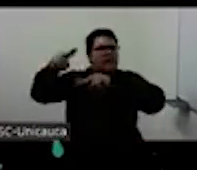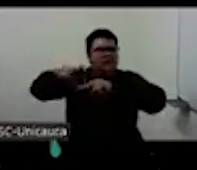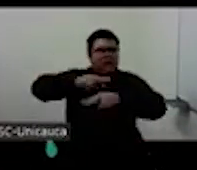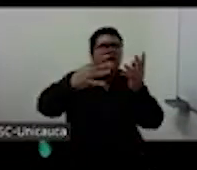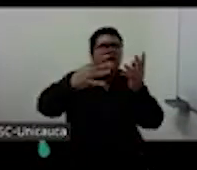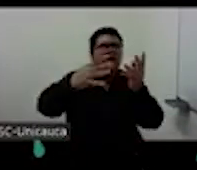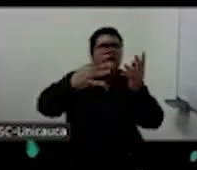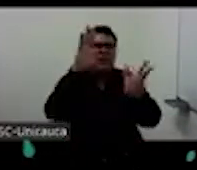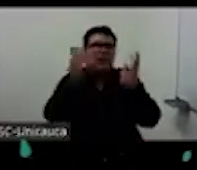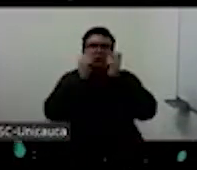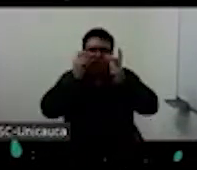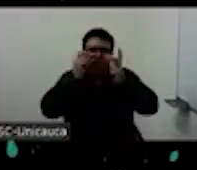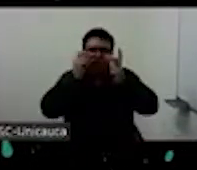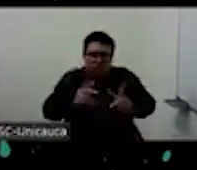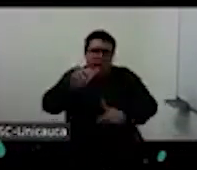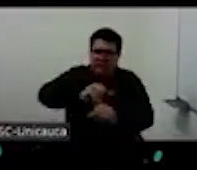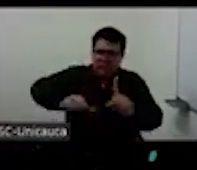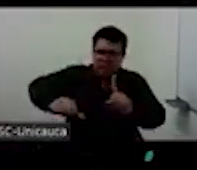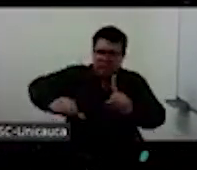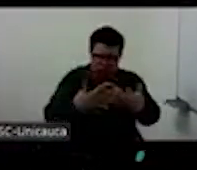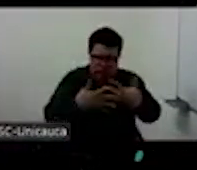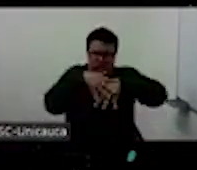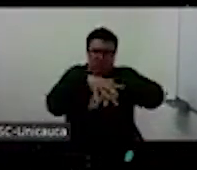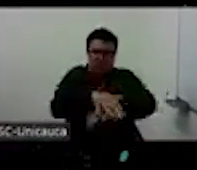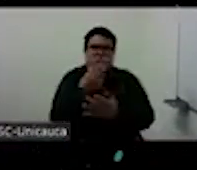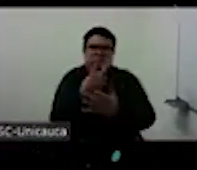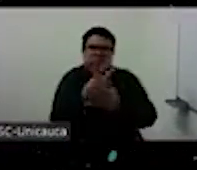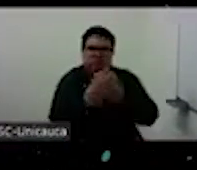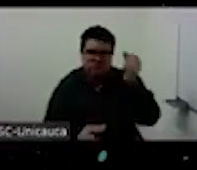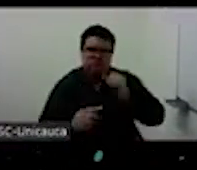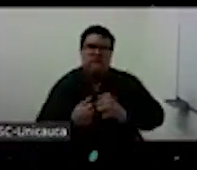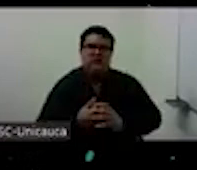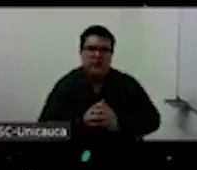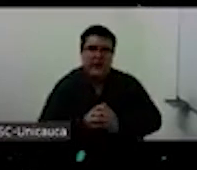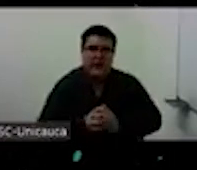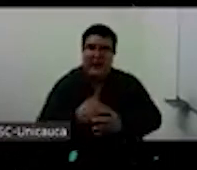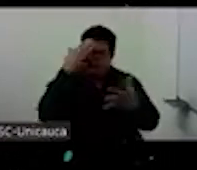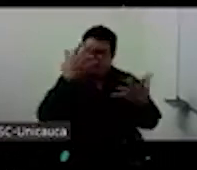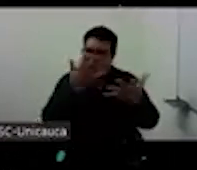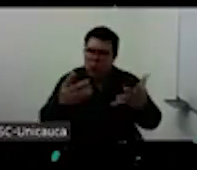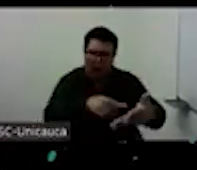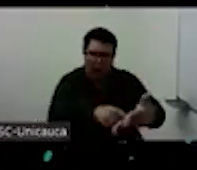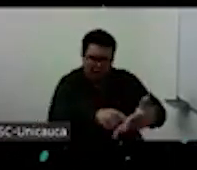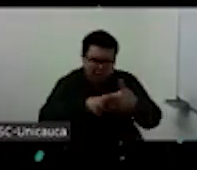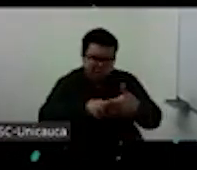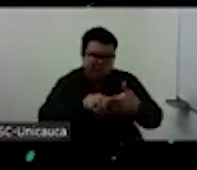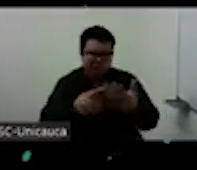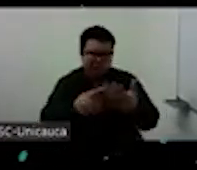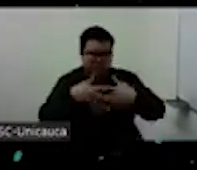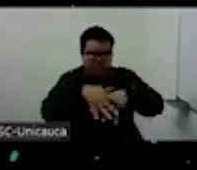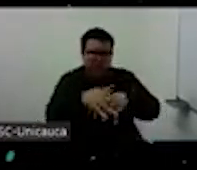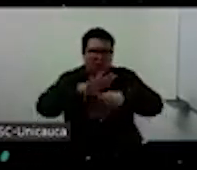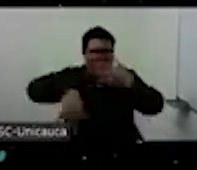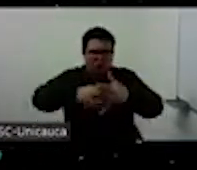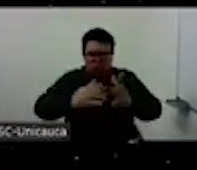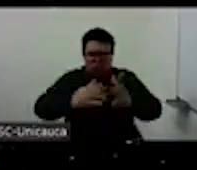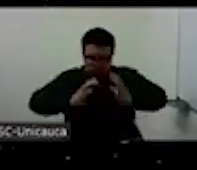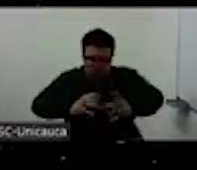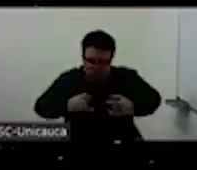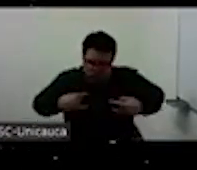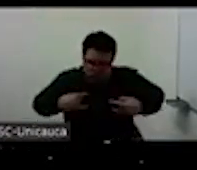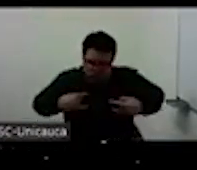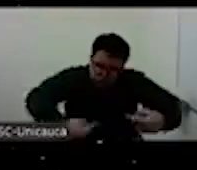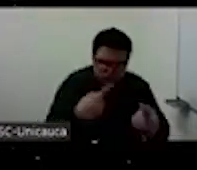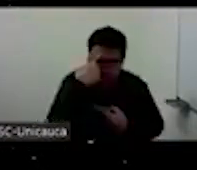hombre y la sociedad. Este objeto de manifestación material integra su cuerpo y su contenido para ser parte de